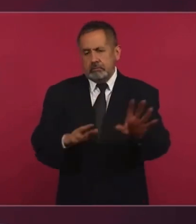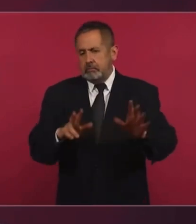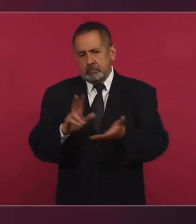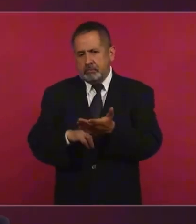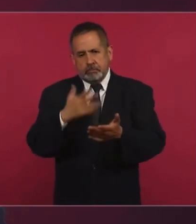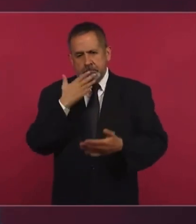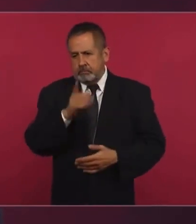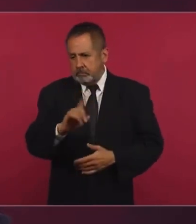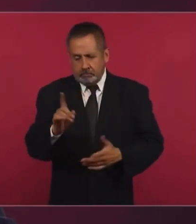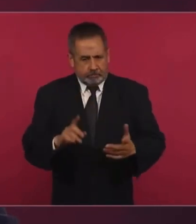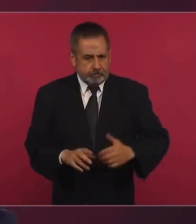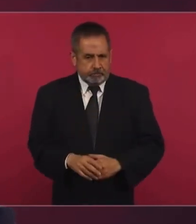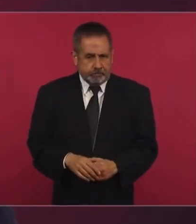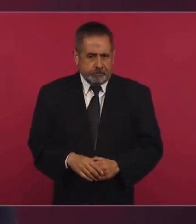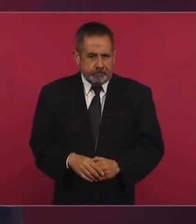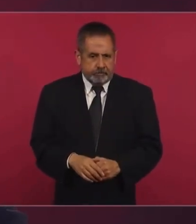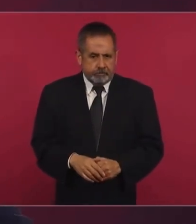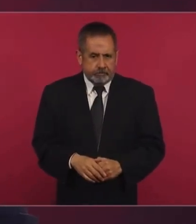porque